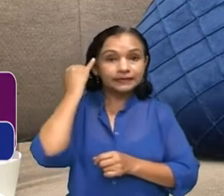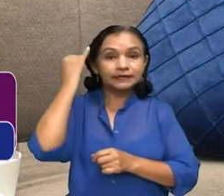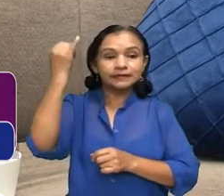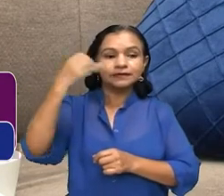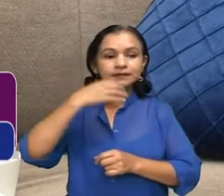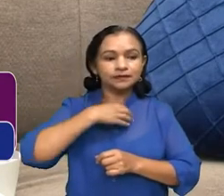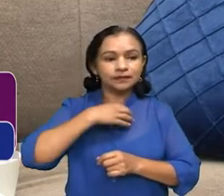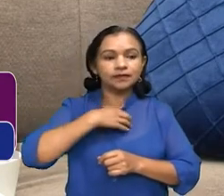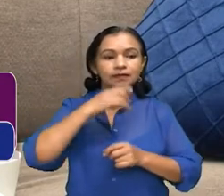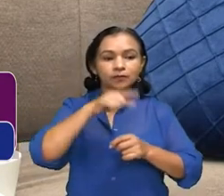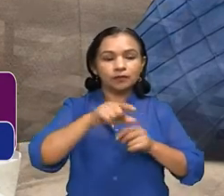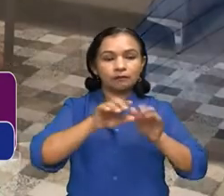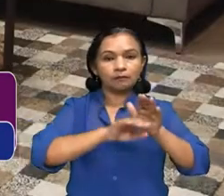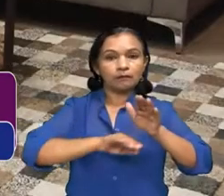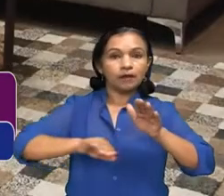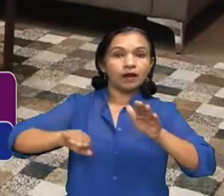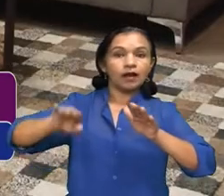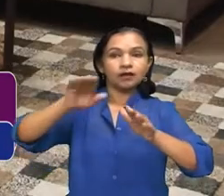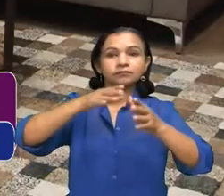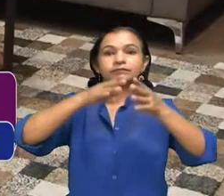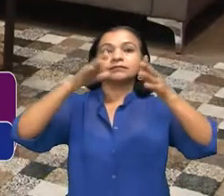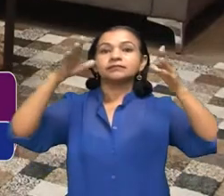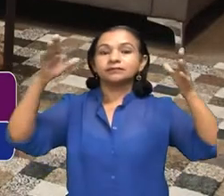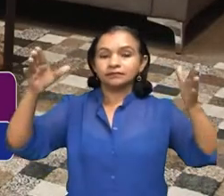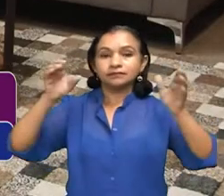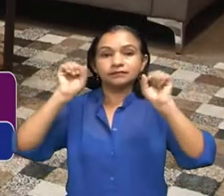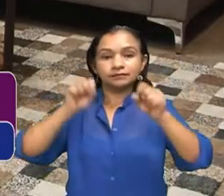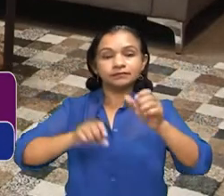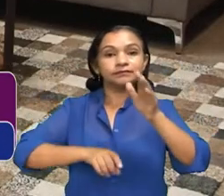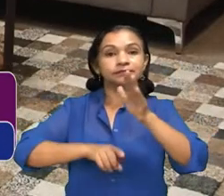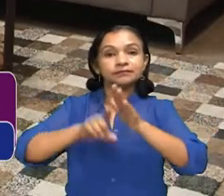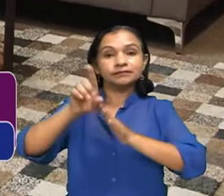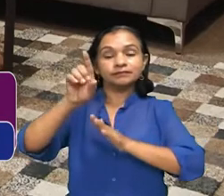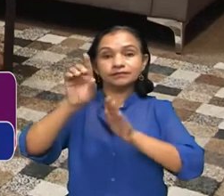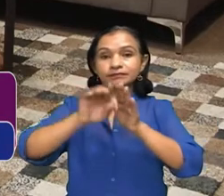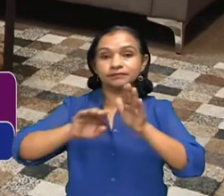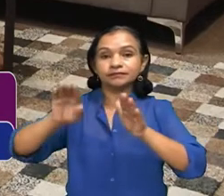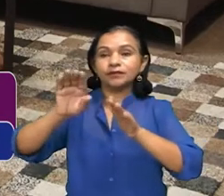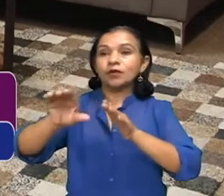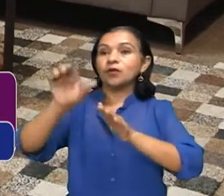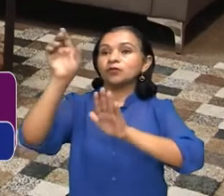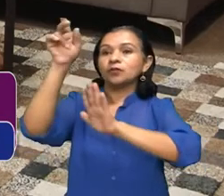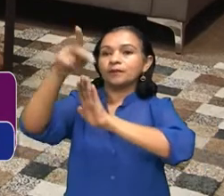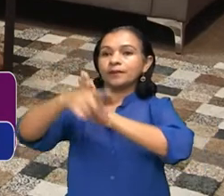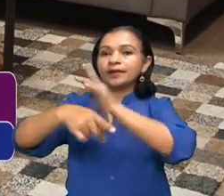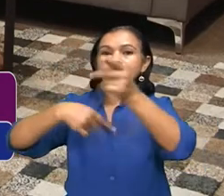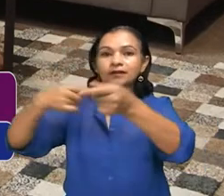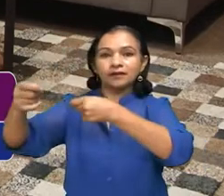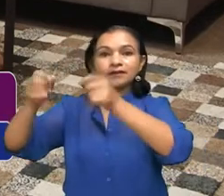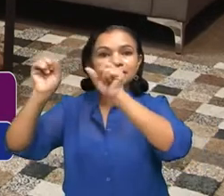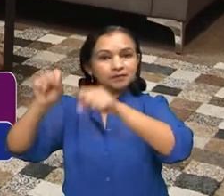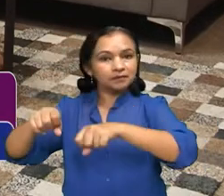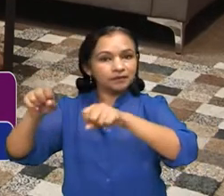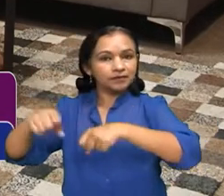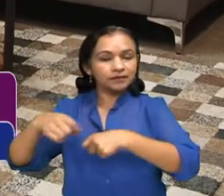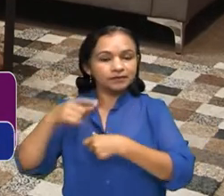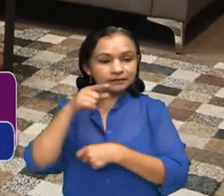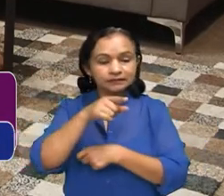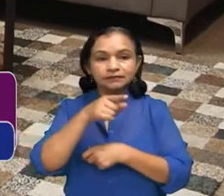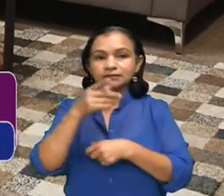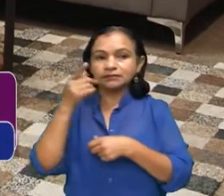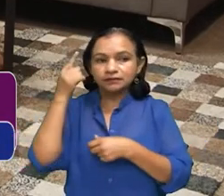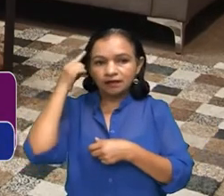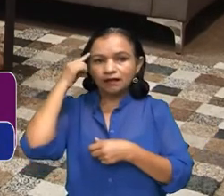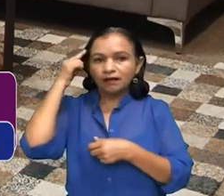puede trascender, puede llegar a desarrollarse y trascender fronteras. Entonces vos tenés que estar claro de que tenés que tener